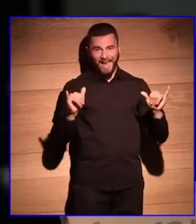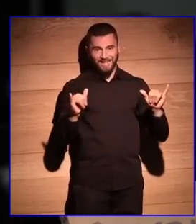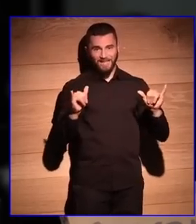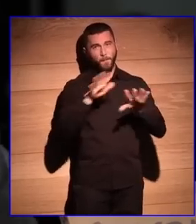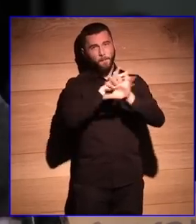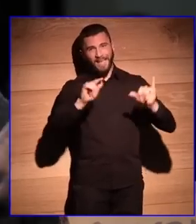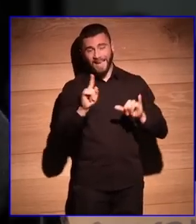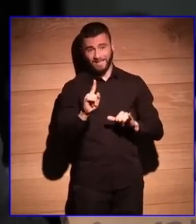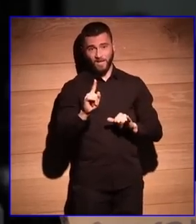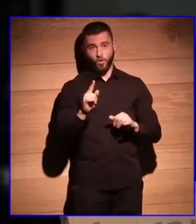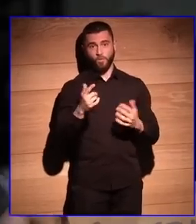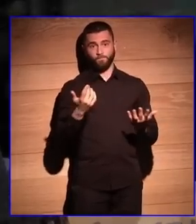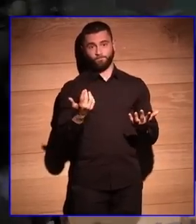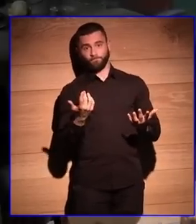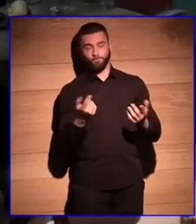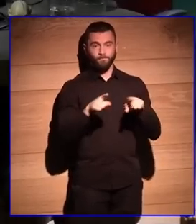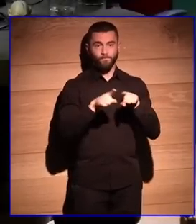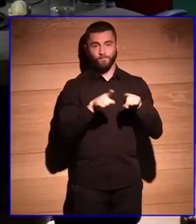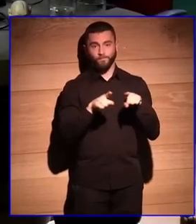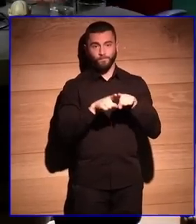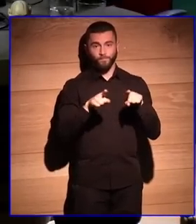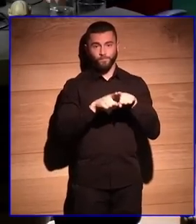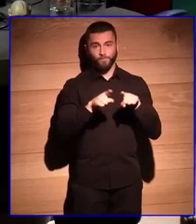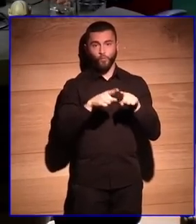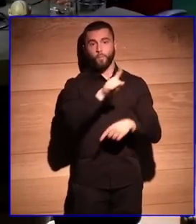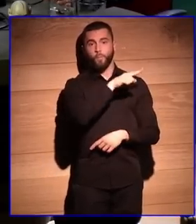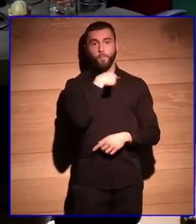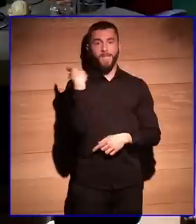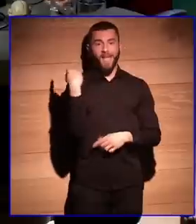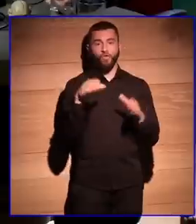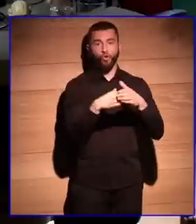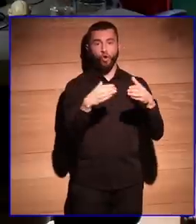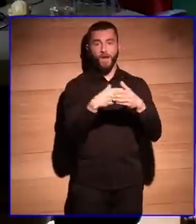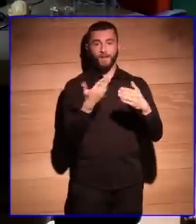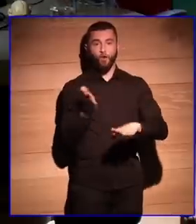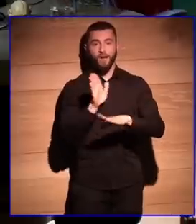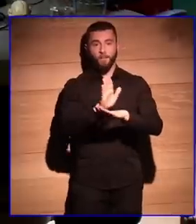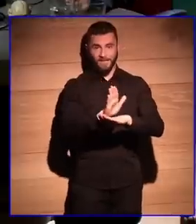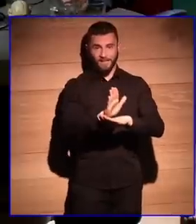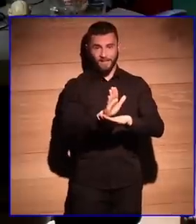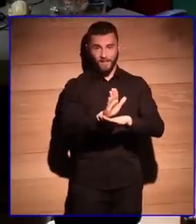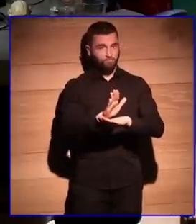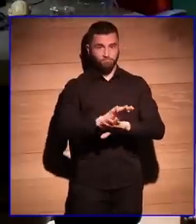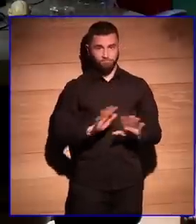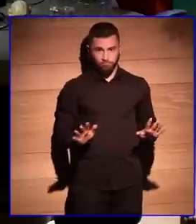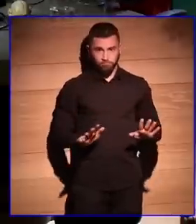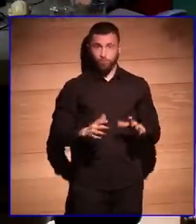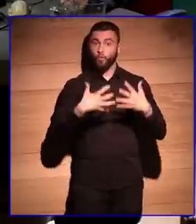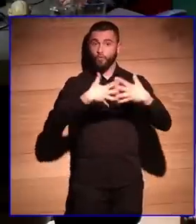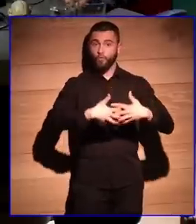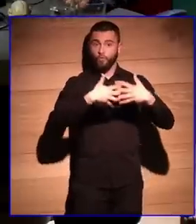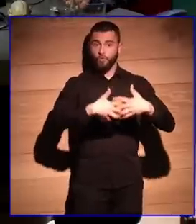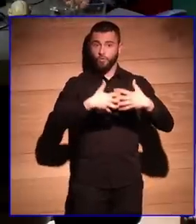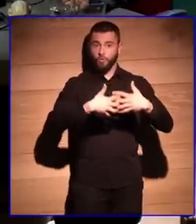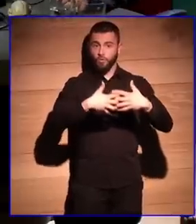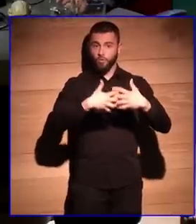vengarse, sino que encarna un determinado pecado colectivo que representa. Y funciona de una forma